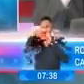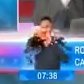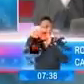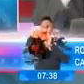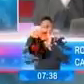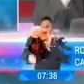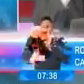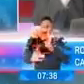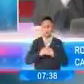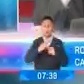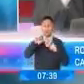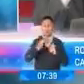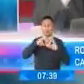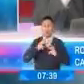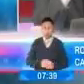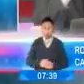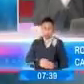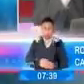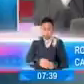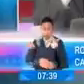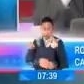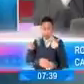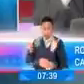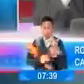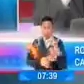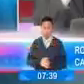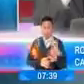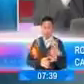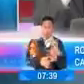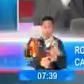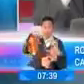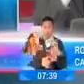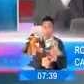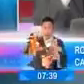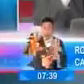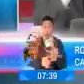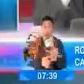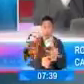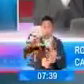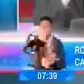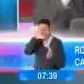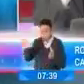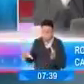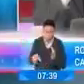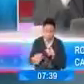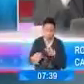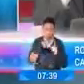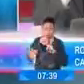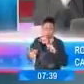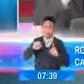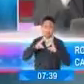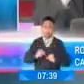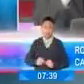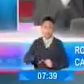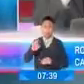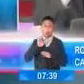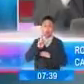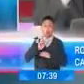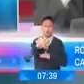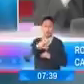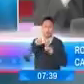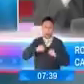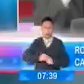Sistema de salud del país. Así, con esa mirada, lo estamos discutiendo. Este es el sistema de salud que el país